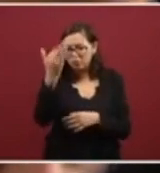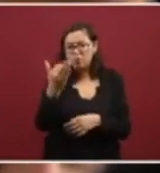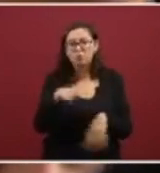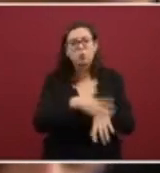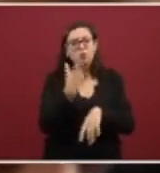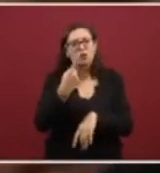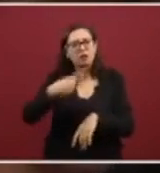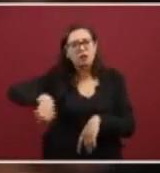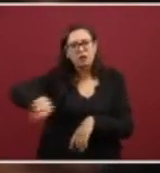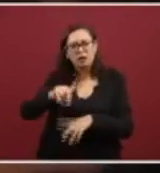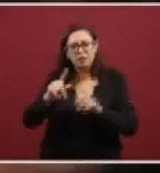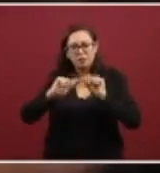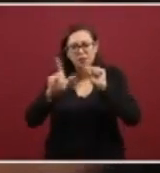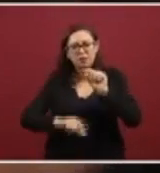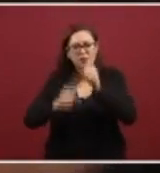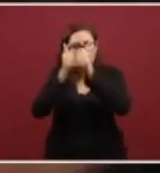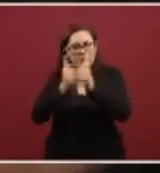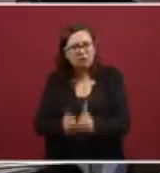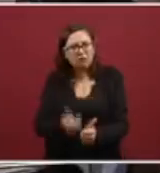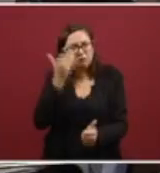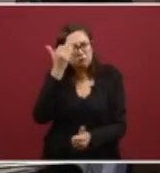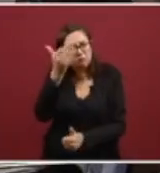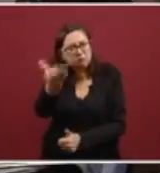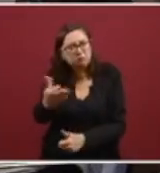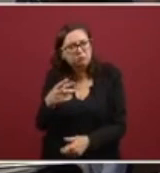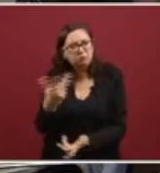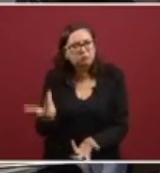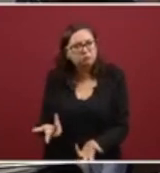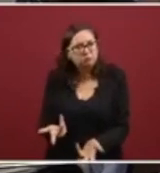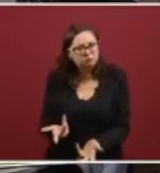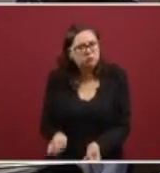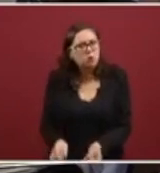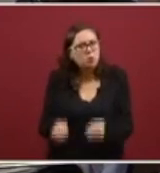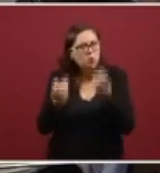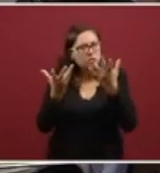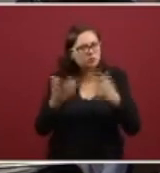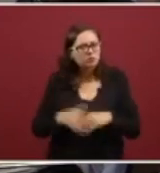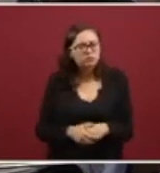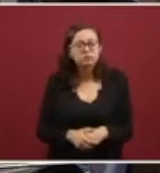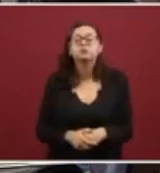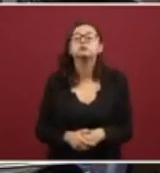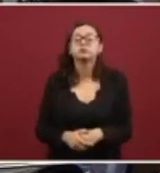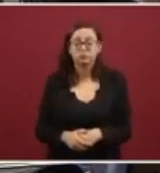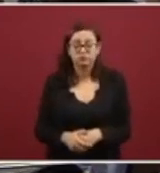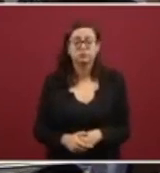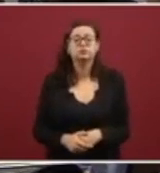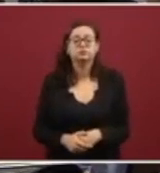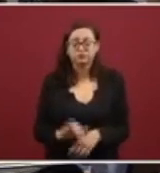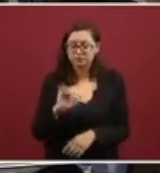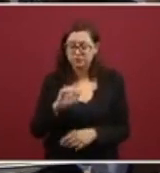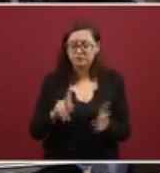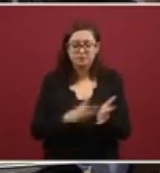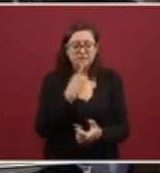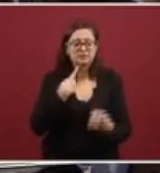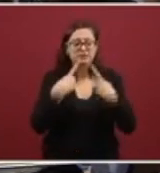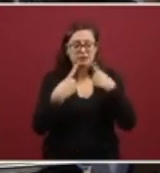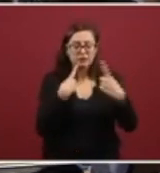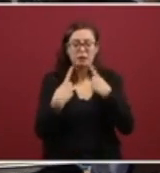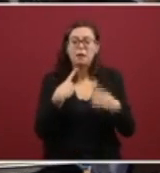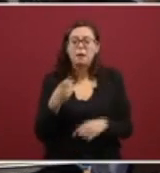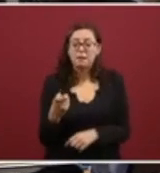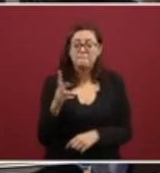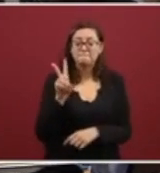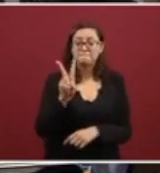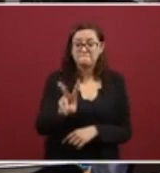tiempo pasarían los migrantes aquí en México? Gracias. Sí, eso es algo que hemos subrayado en todos los diálogos. El viernes habrá otro